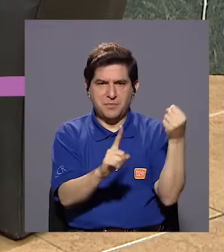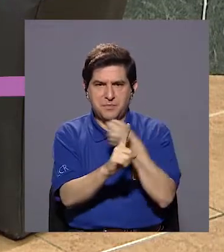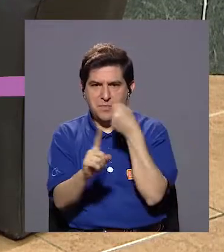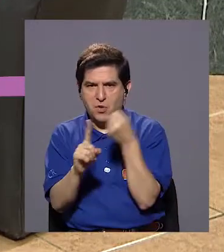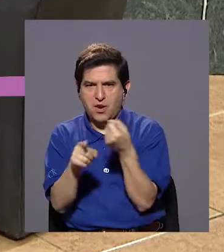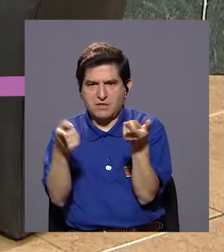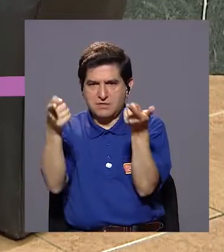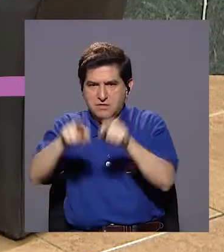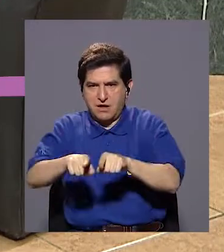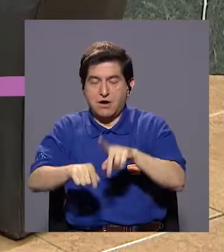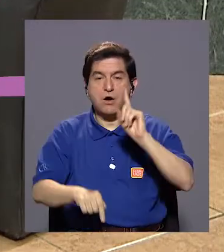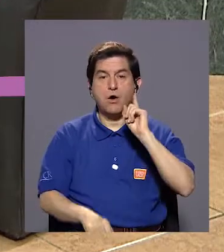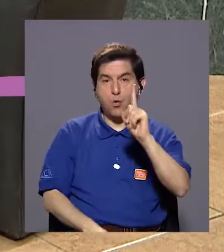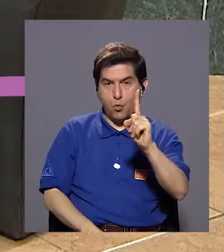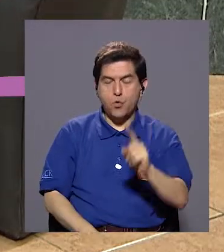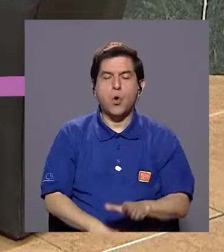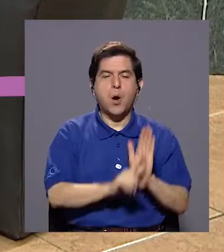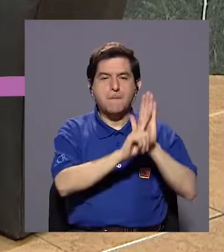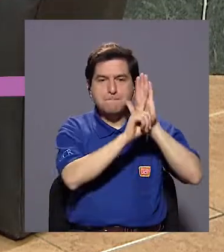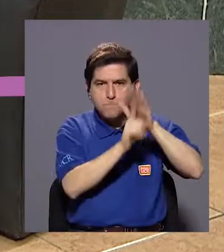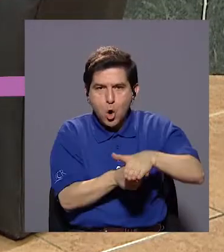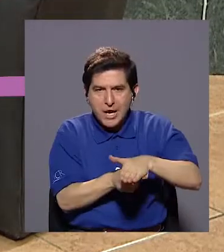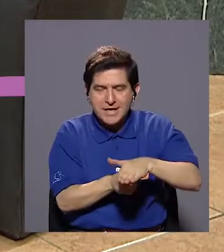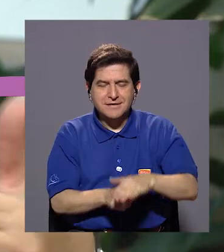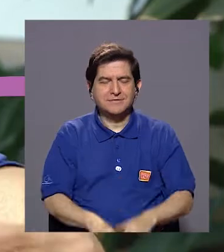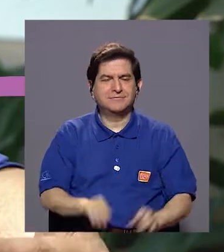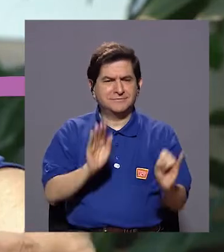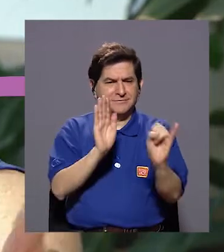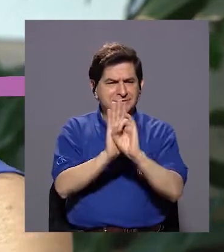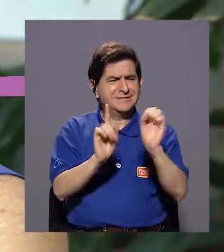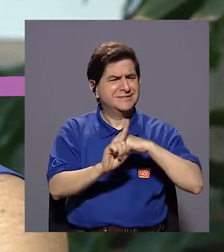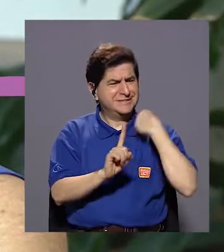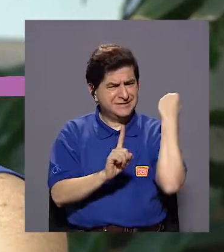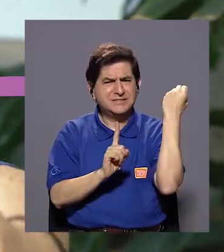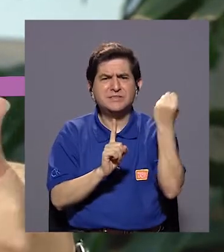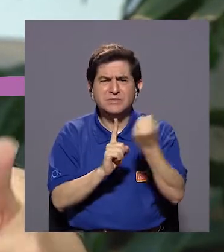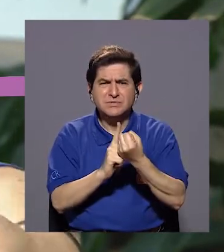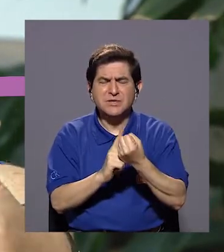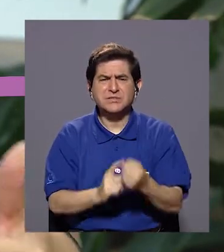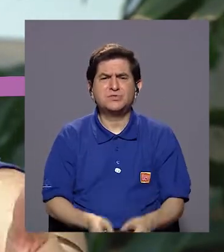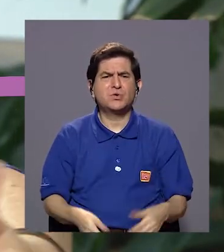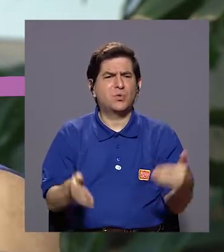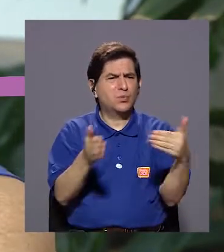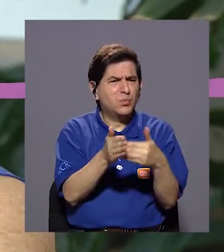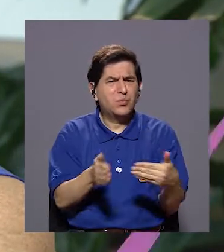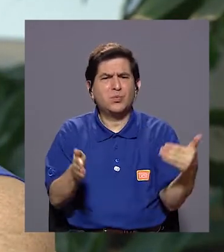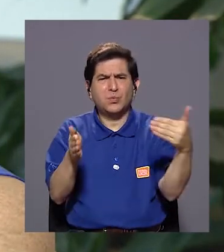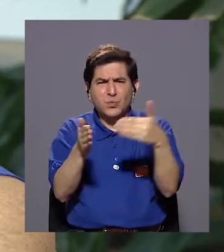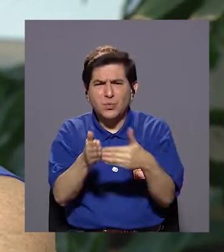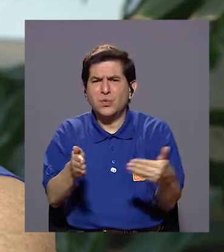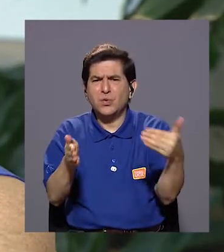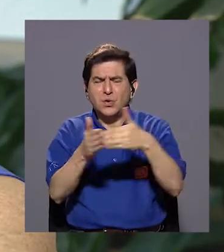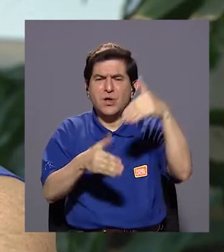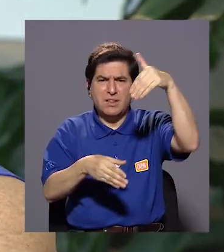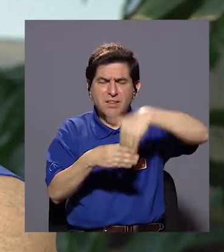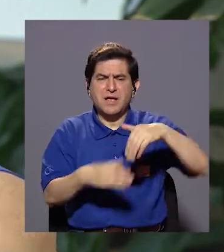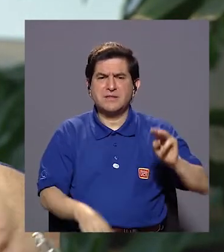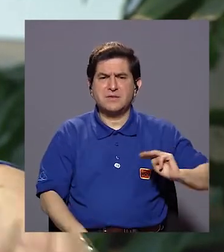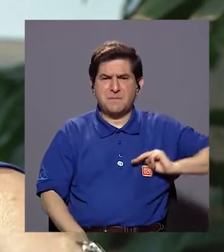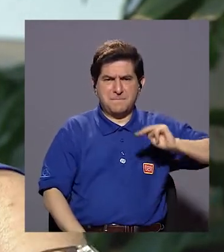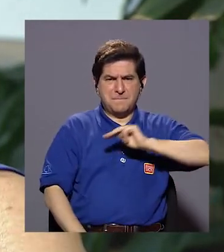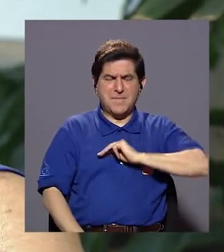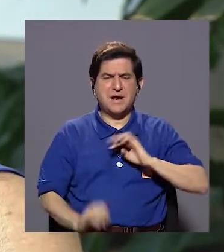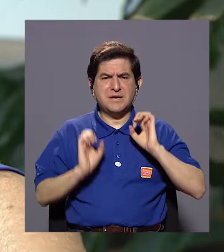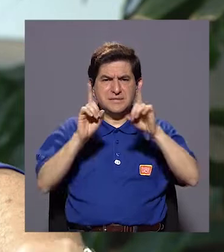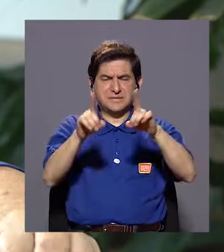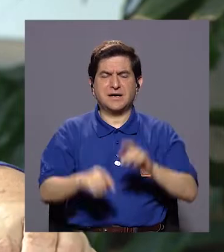venían presentando, y uno de ellos era el bullying, porque se identificó que era una de las situaciones que más se estaban generando en el Ministerio de Educación.